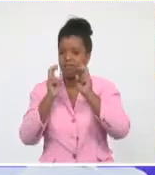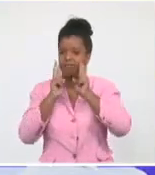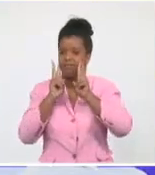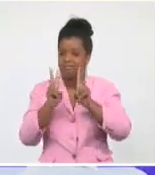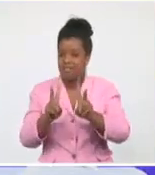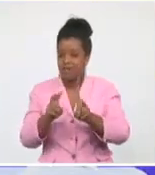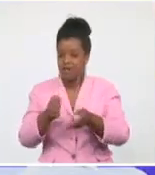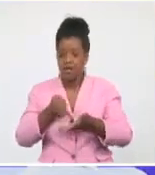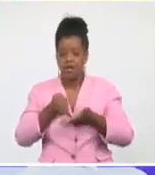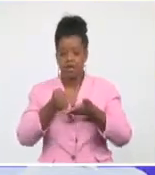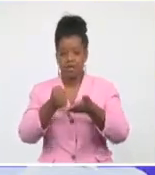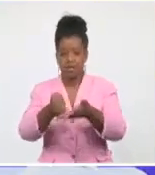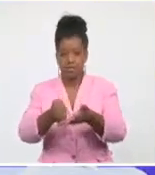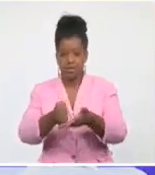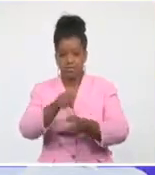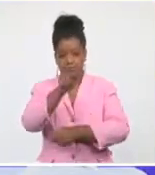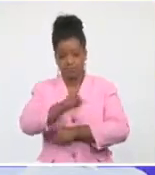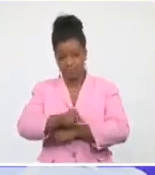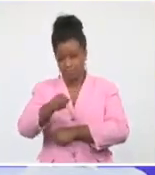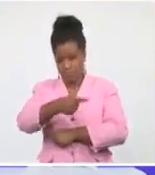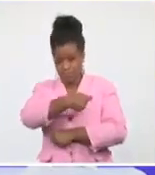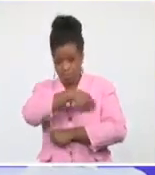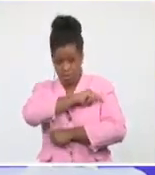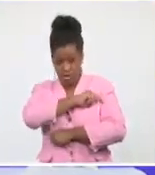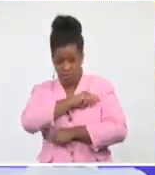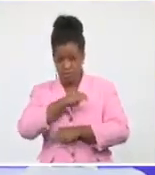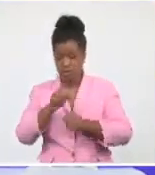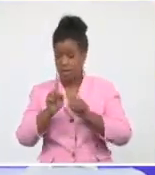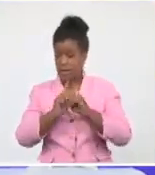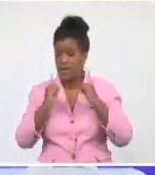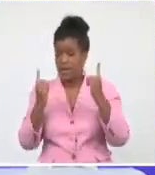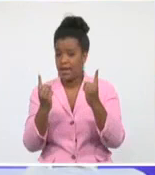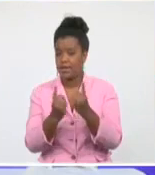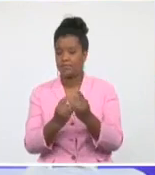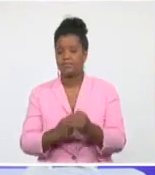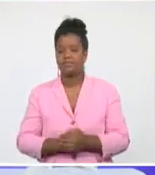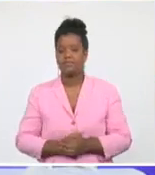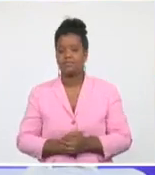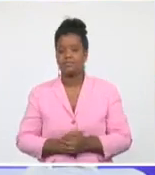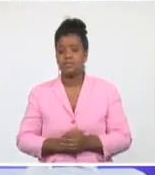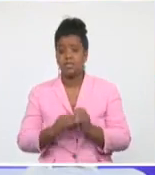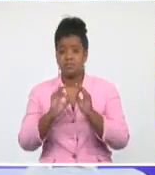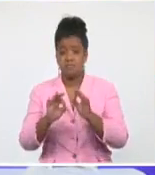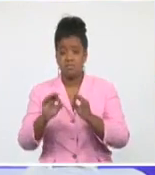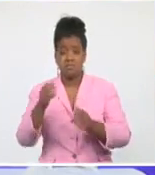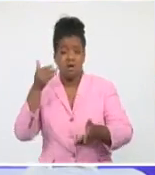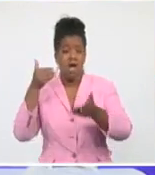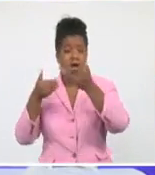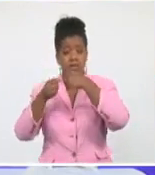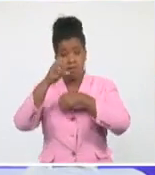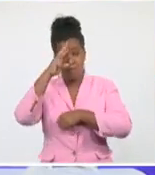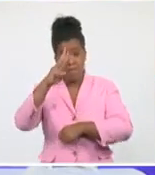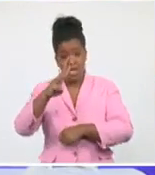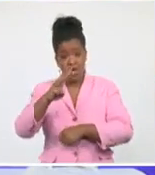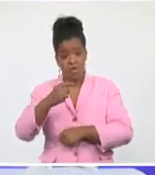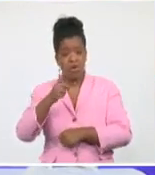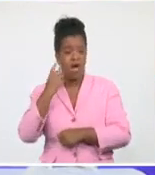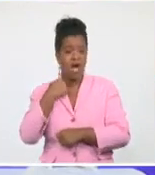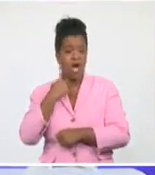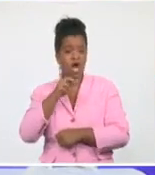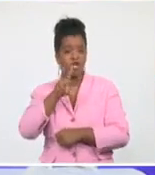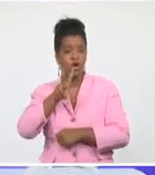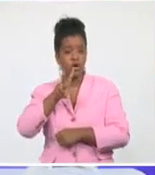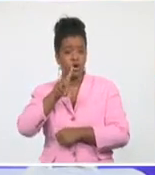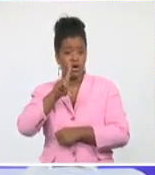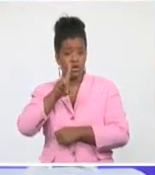bienestar de los ciudadanos. Como expliqué en la cumbre iberoamericana de Veracruz en 2014,